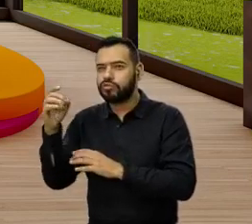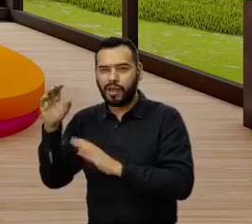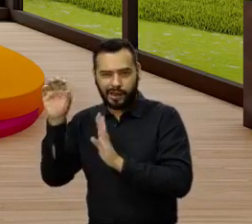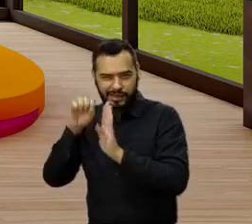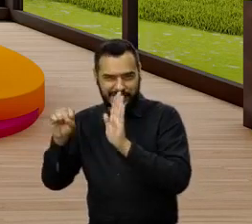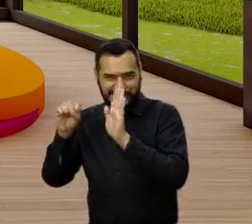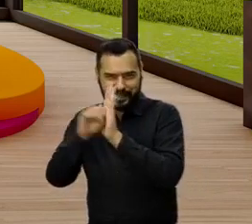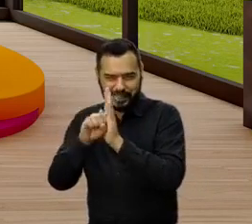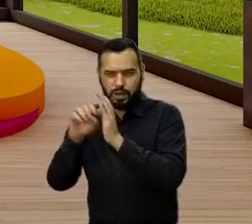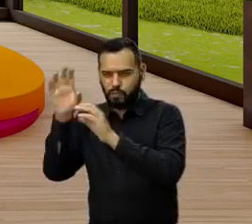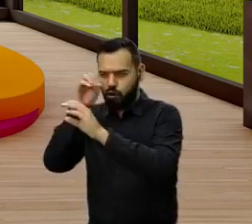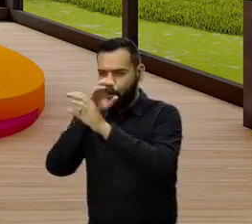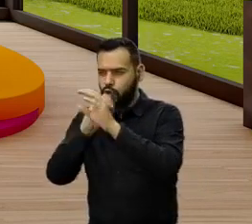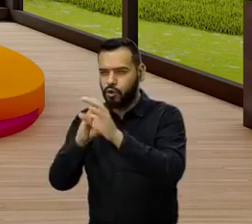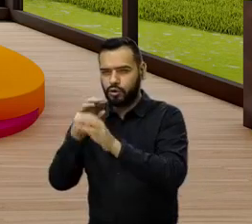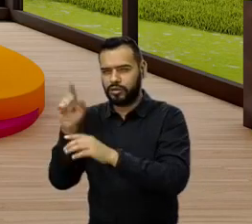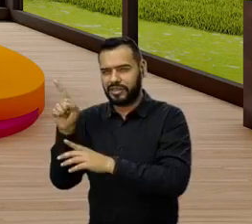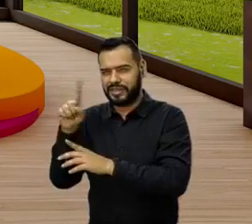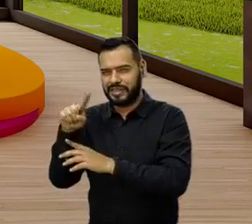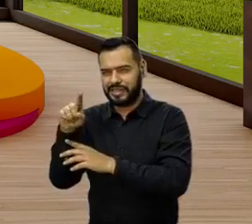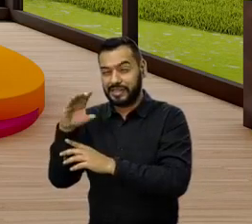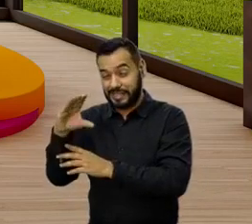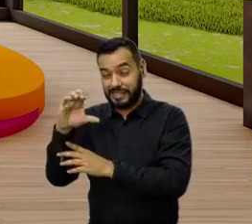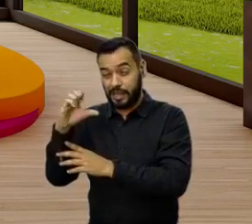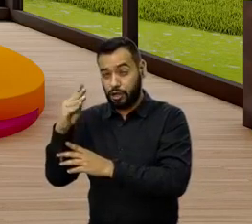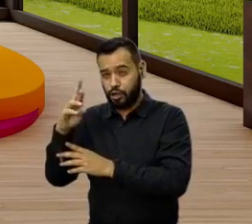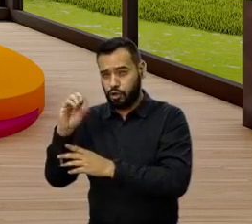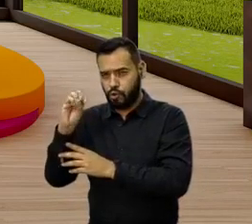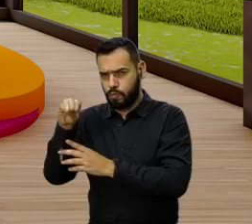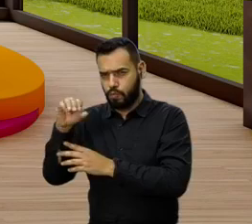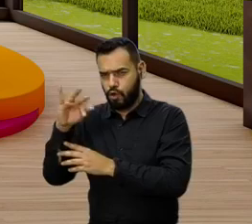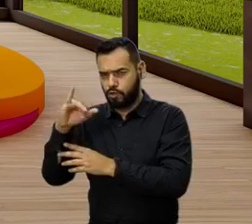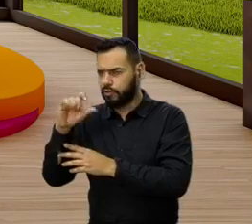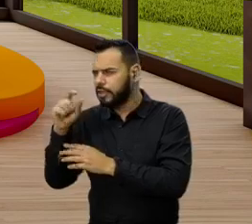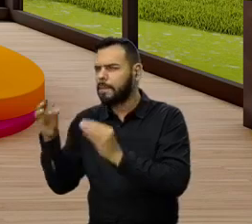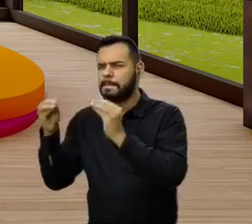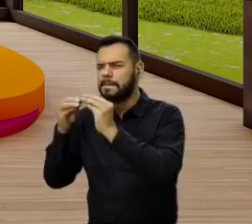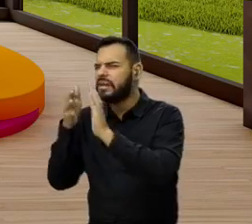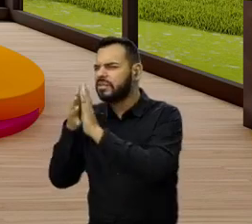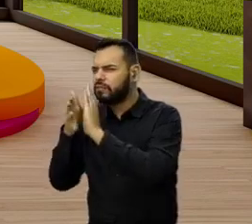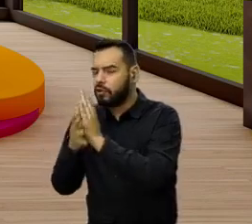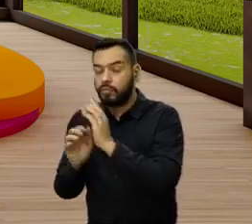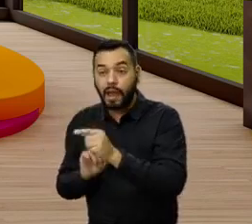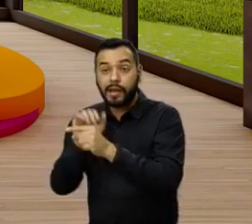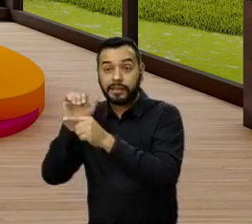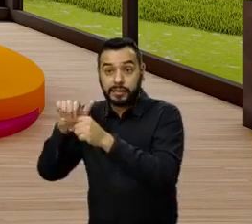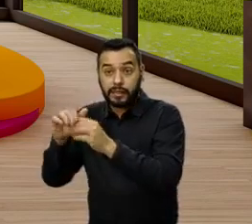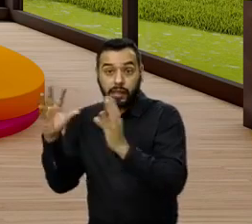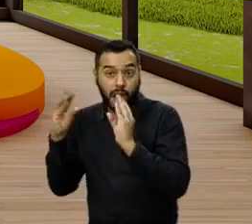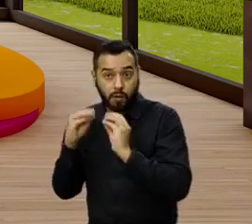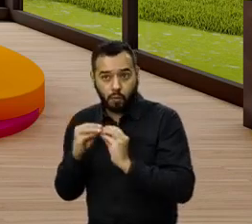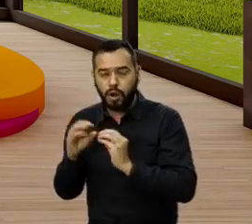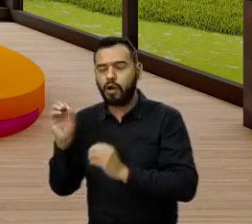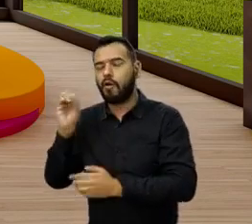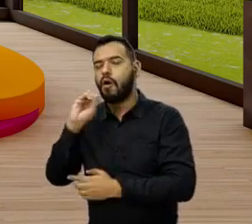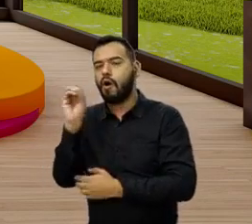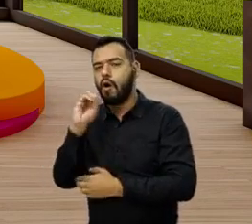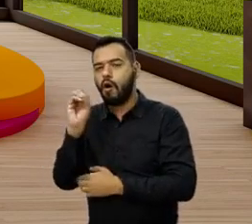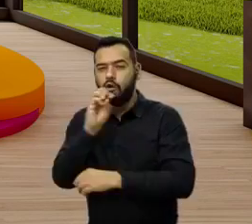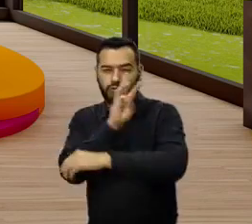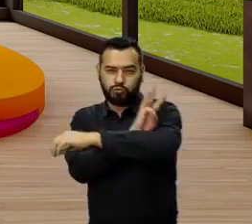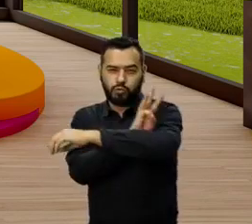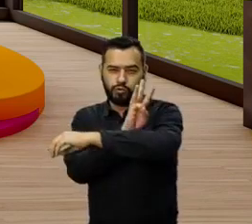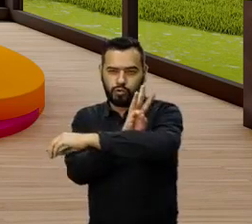de nosotros del proyecto zero molt y ahí ustedes pueden en este momento revisar más información agendar la cita o si no también lo pueden hacer